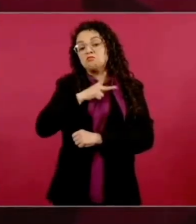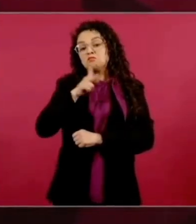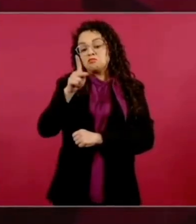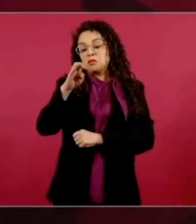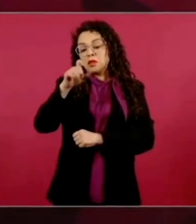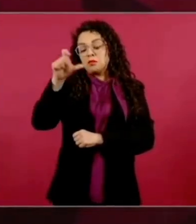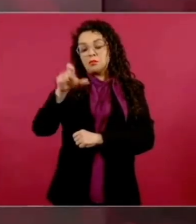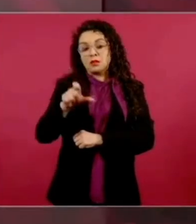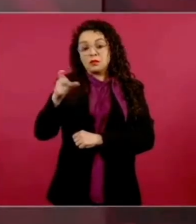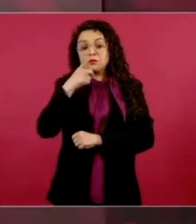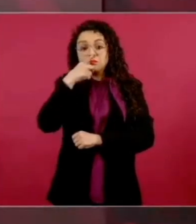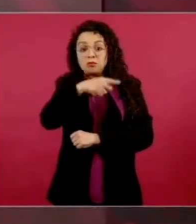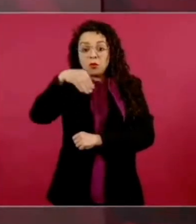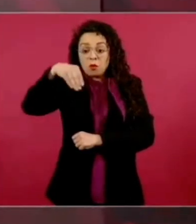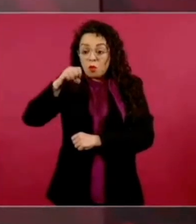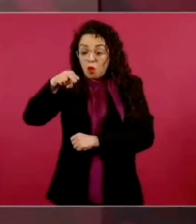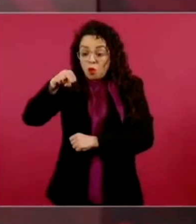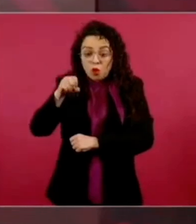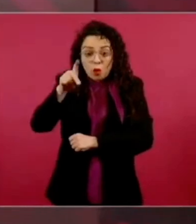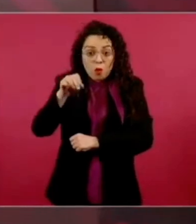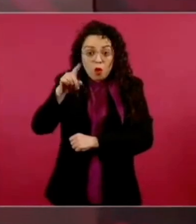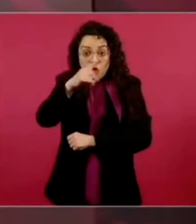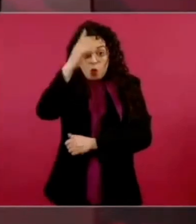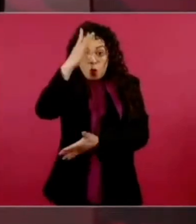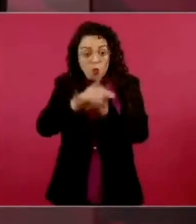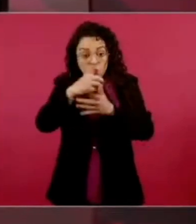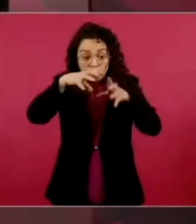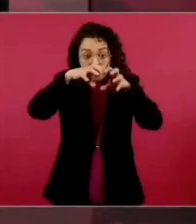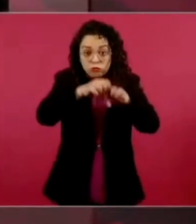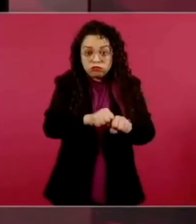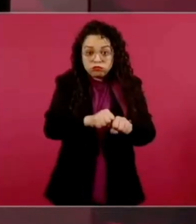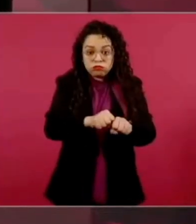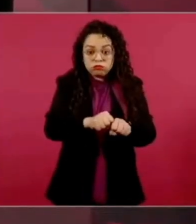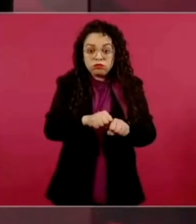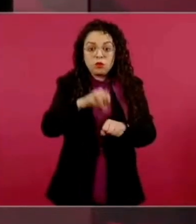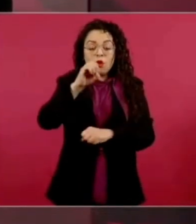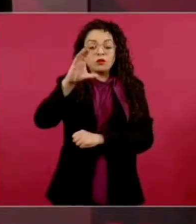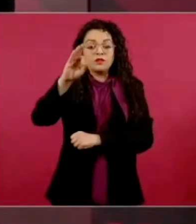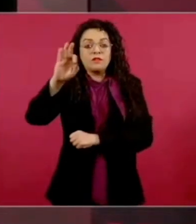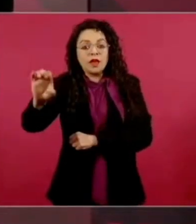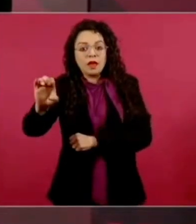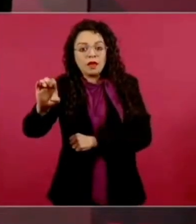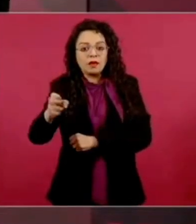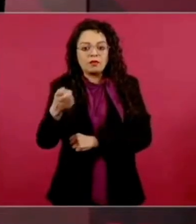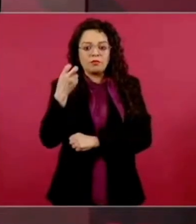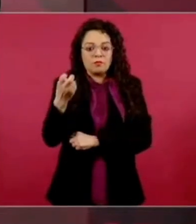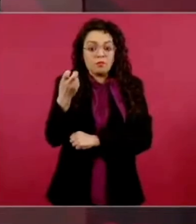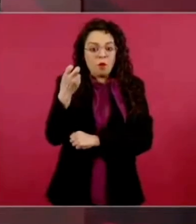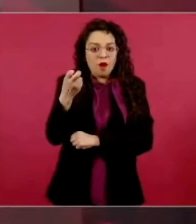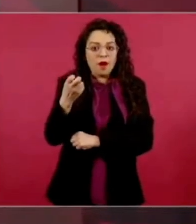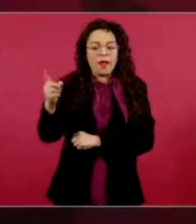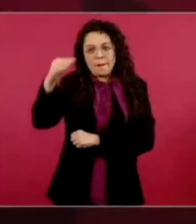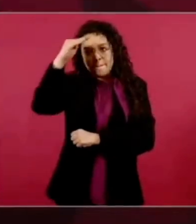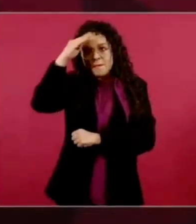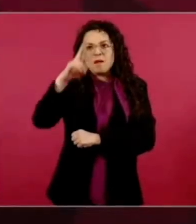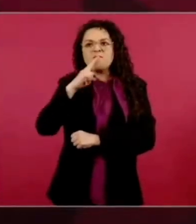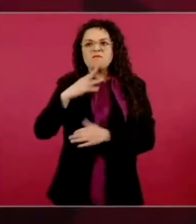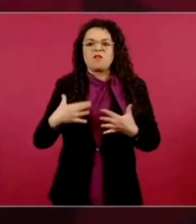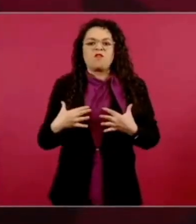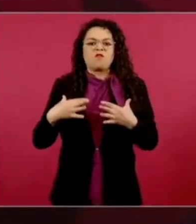Electricidad, había que crear organismos autónomos para darle el mismo trato